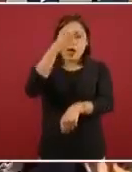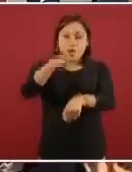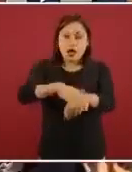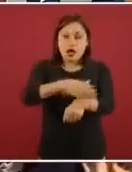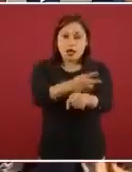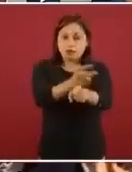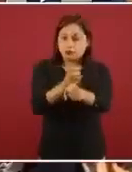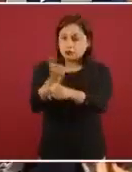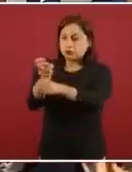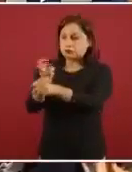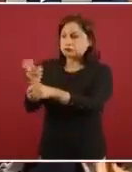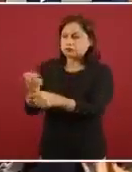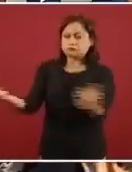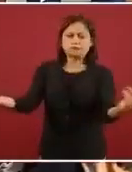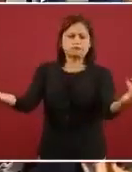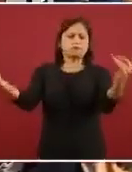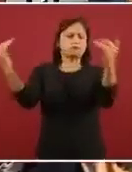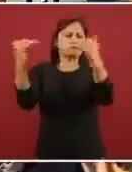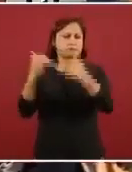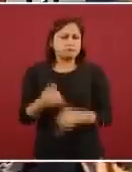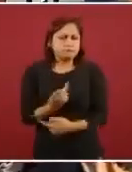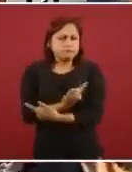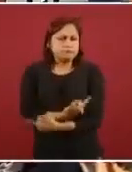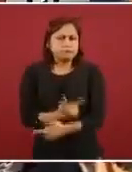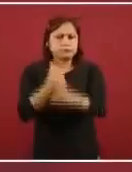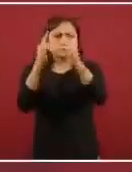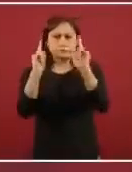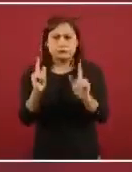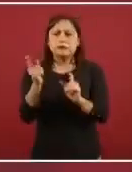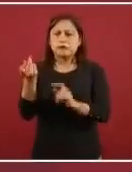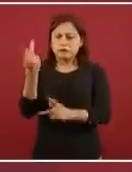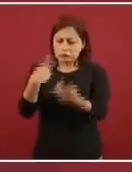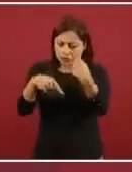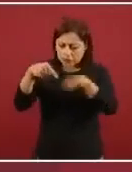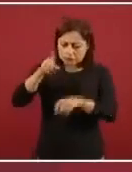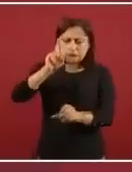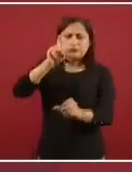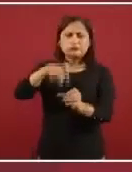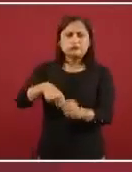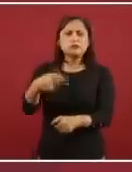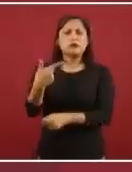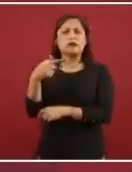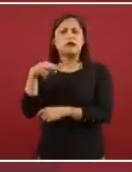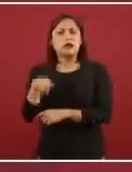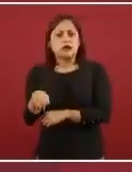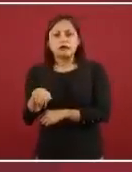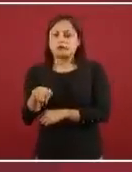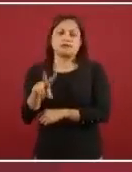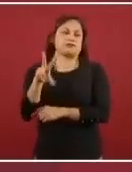nos llena la Guardia Nacional de delincuentes.